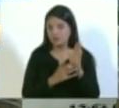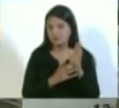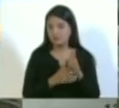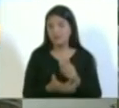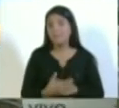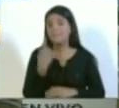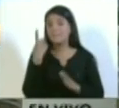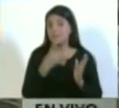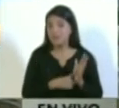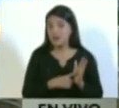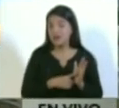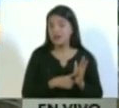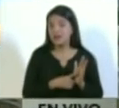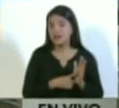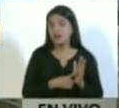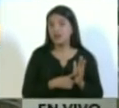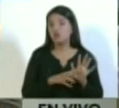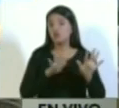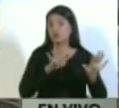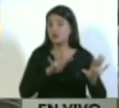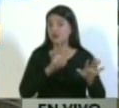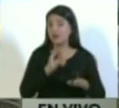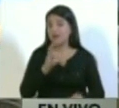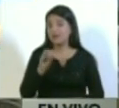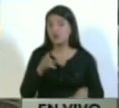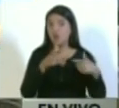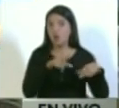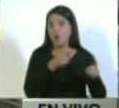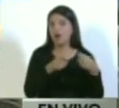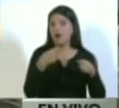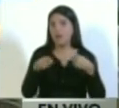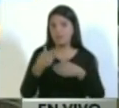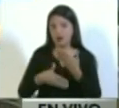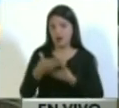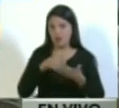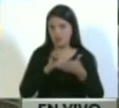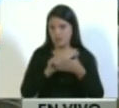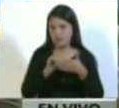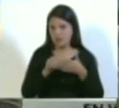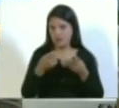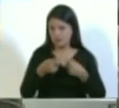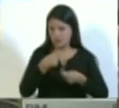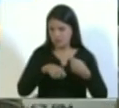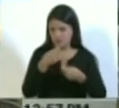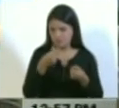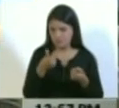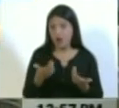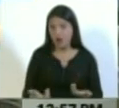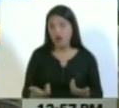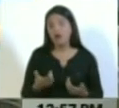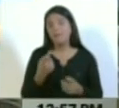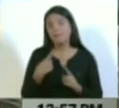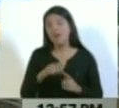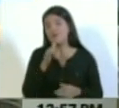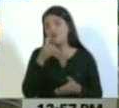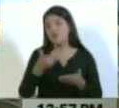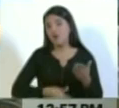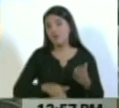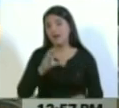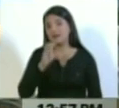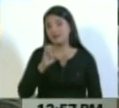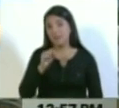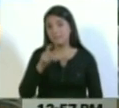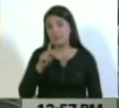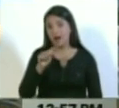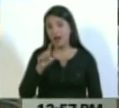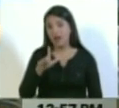de 1.998 operadores cambiarios, de acuerdo al informe de la CEPAL que hizo sobre el